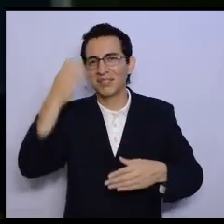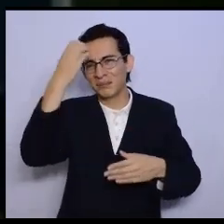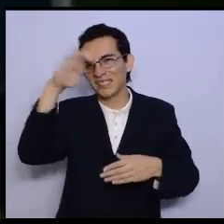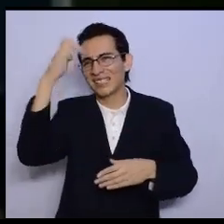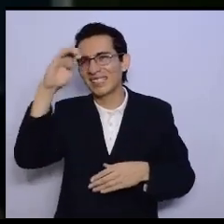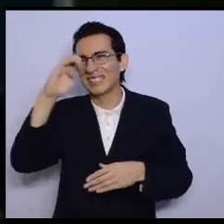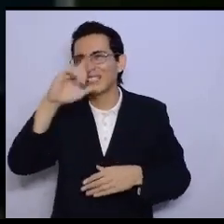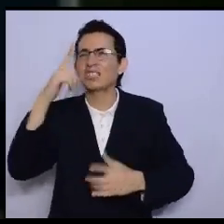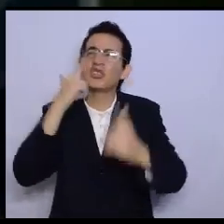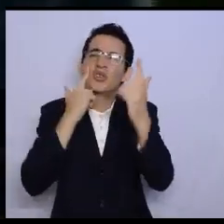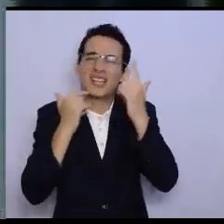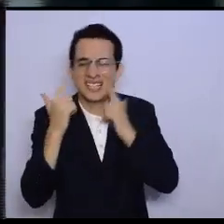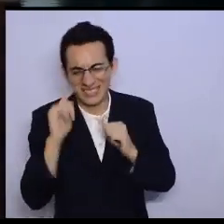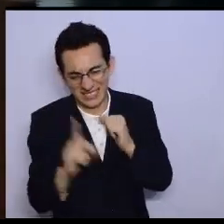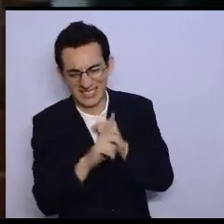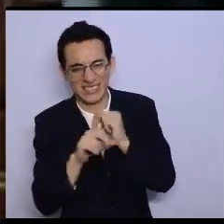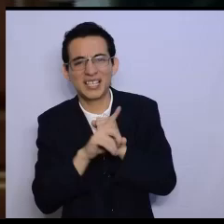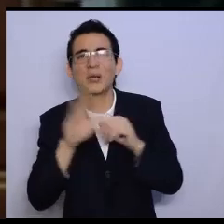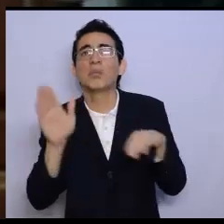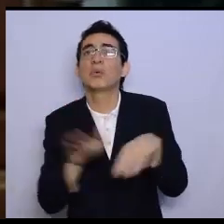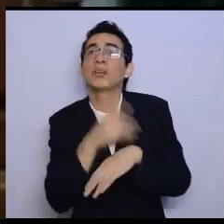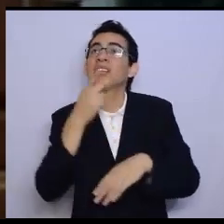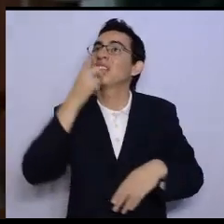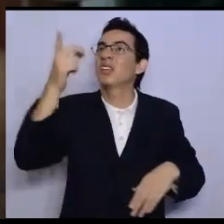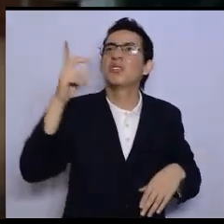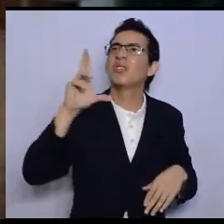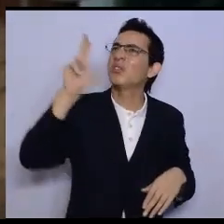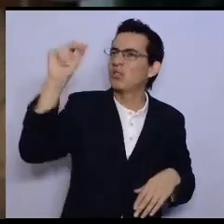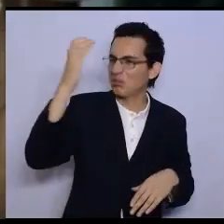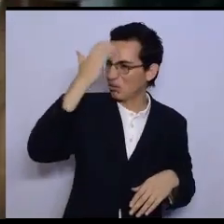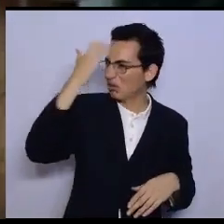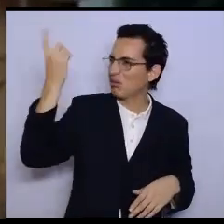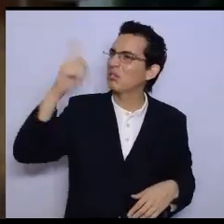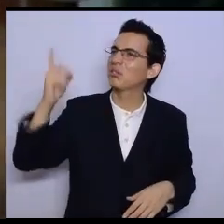llorar, como el haber negado a su Señor,